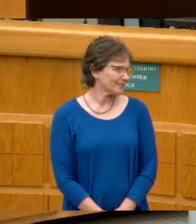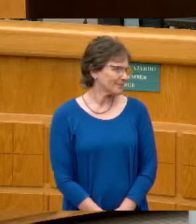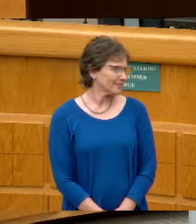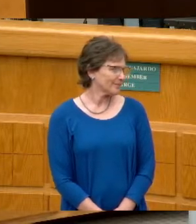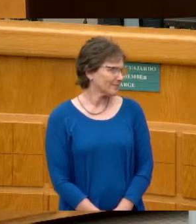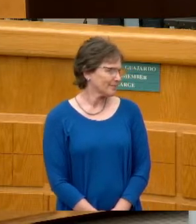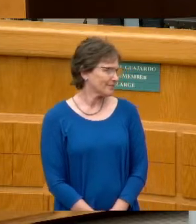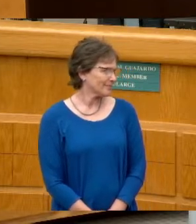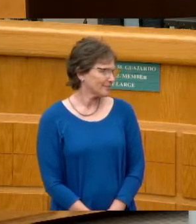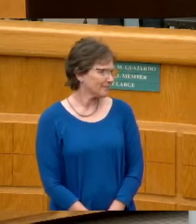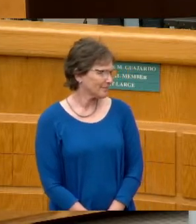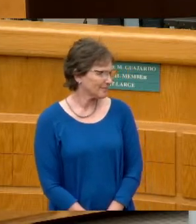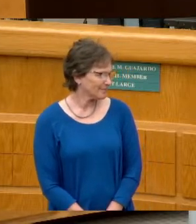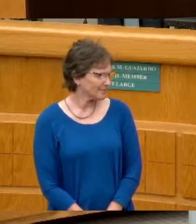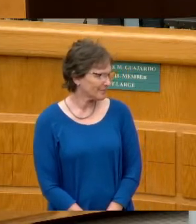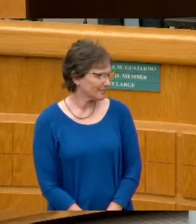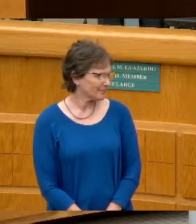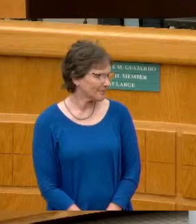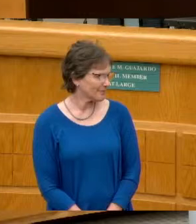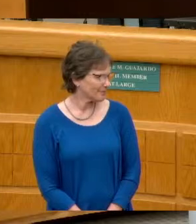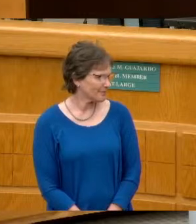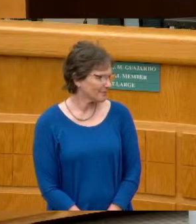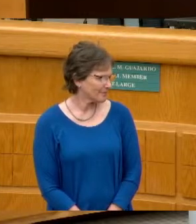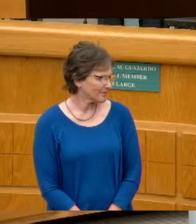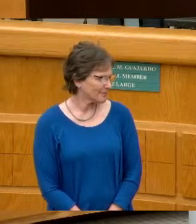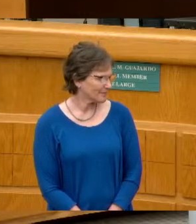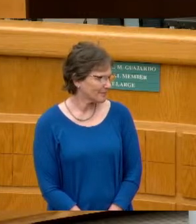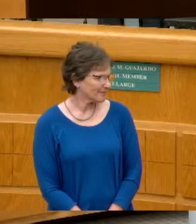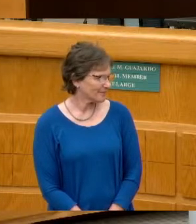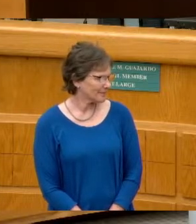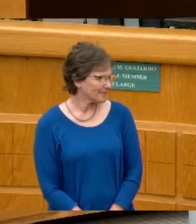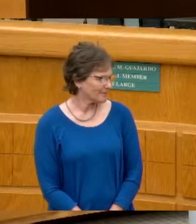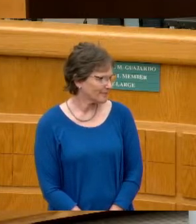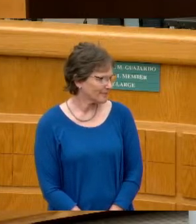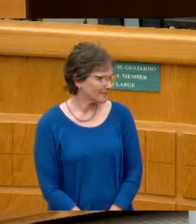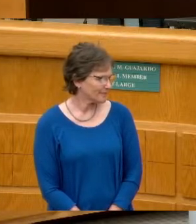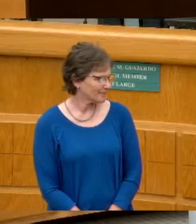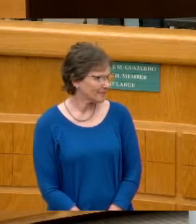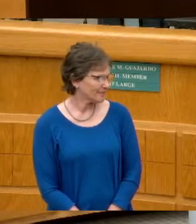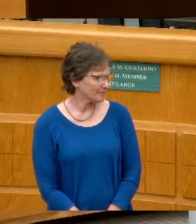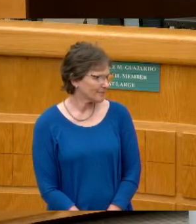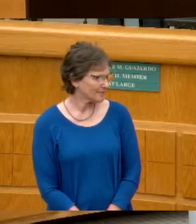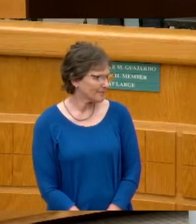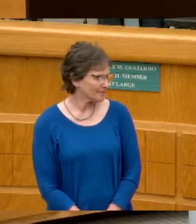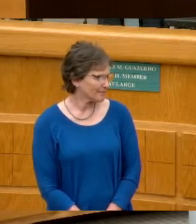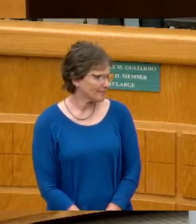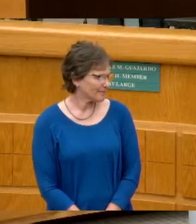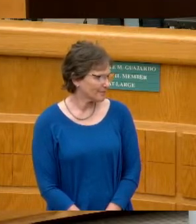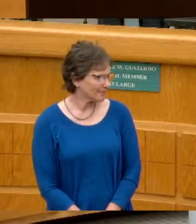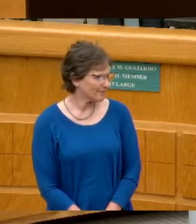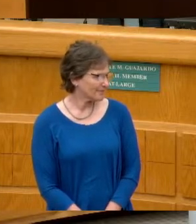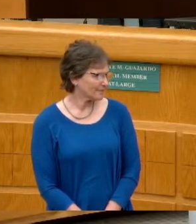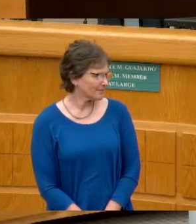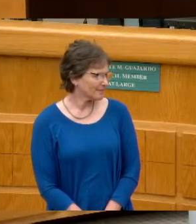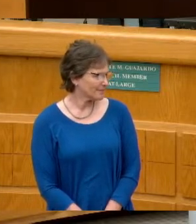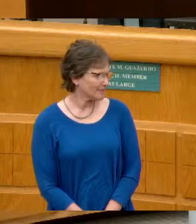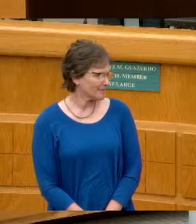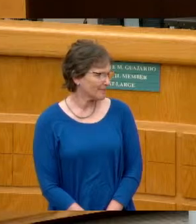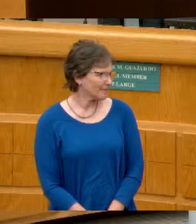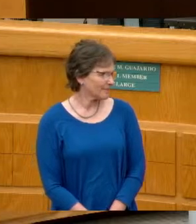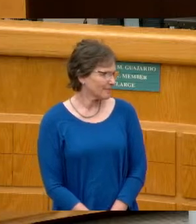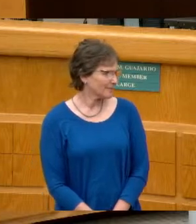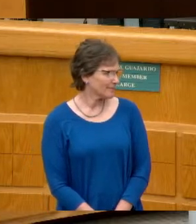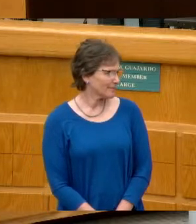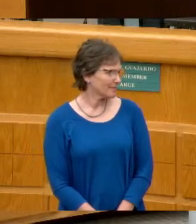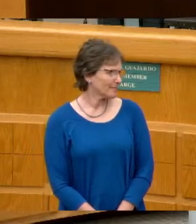Operaciones de Emergencias va a monitorear la situación en cuanto a la tormenta y se tomarán decisiones en caso de ser necesario. Estas órdenes van a rescindir una